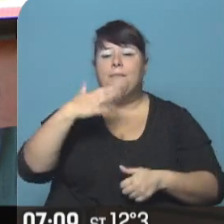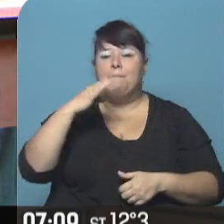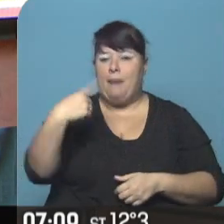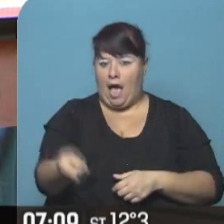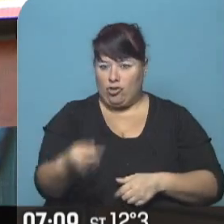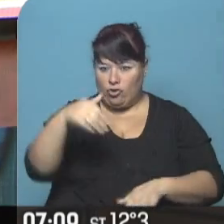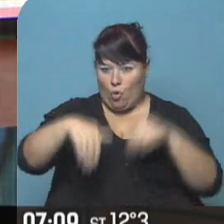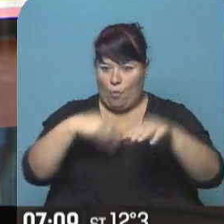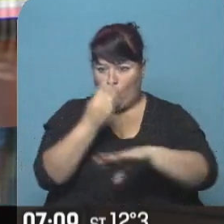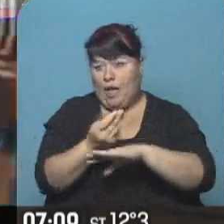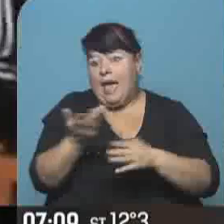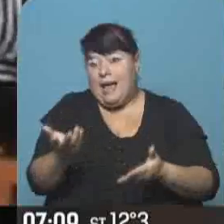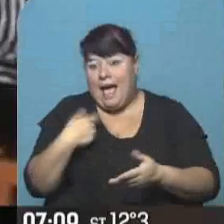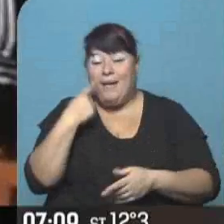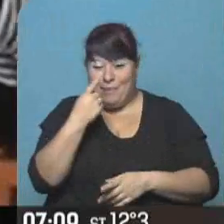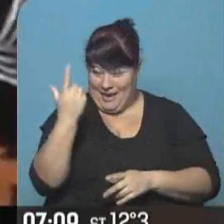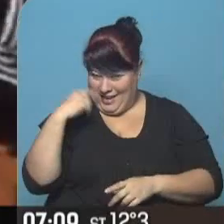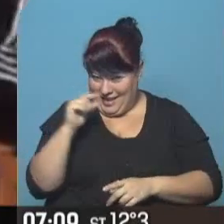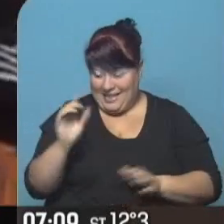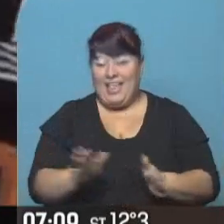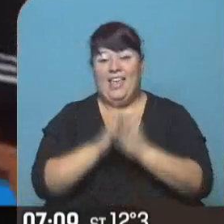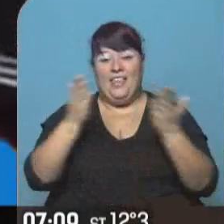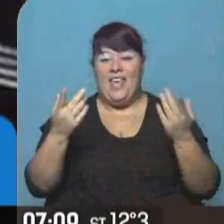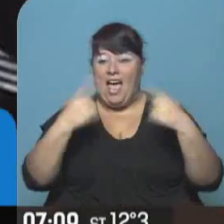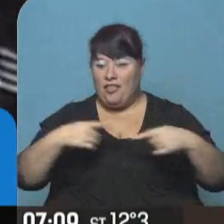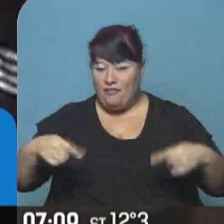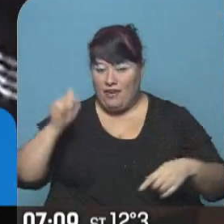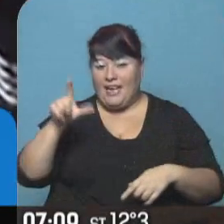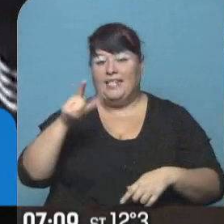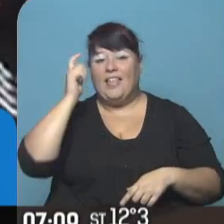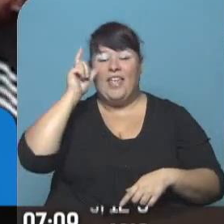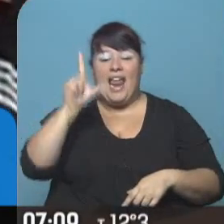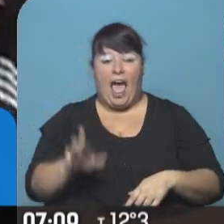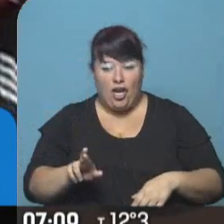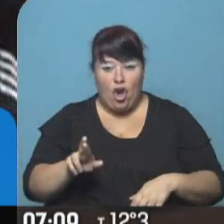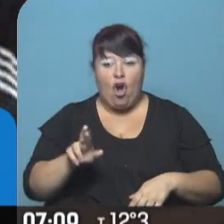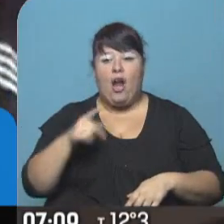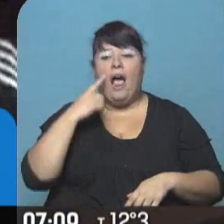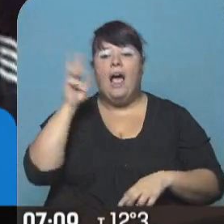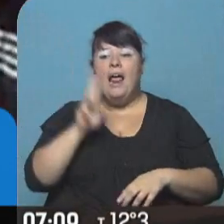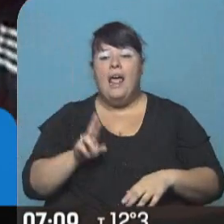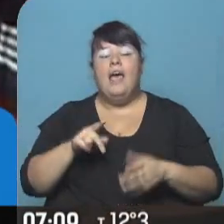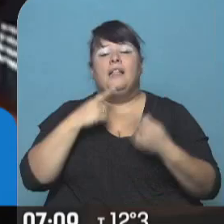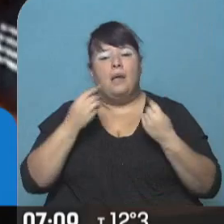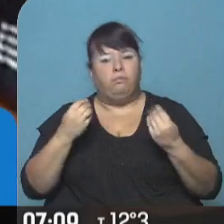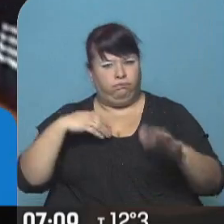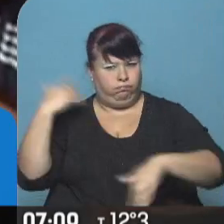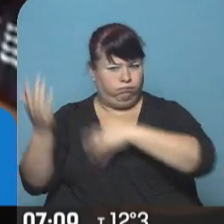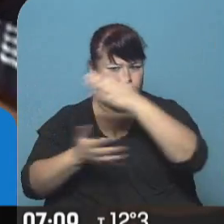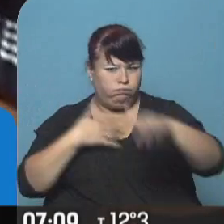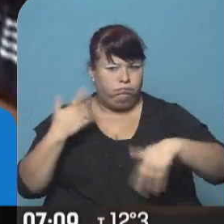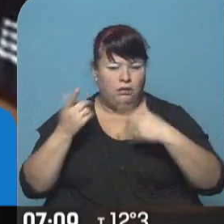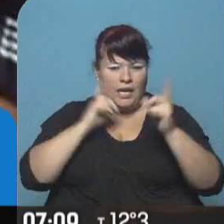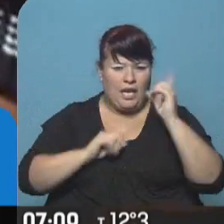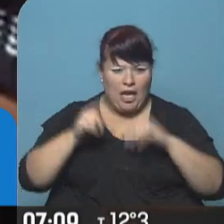próximas elecciones. Y claro, lo veíamos recién en la portada del diario riojano que leíamos y el revuelo que causó esta